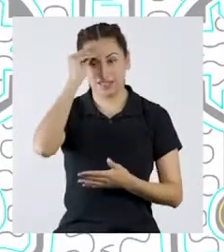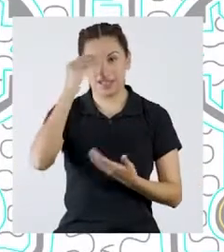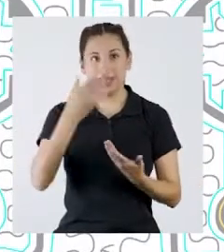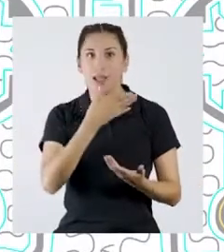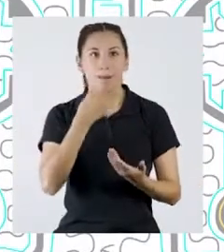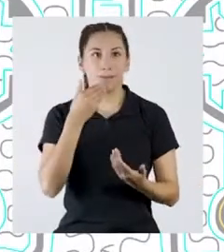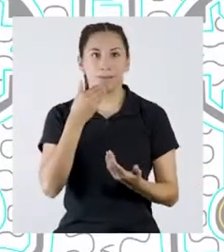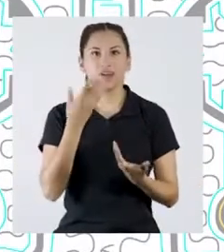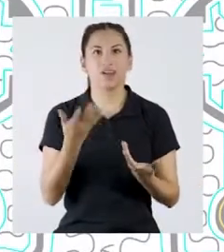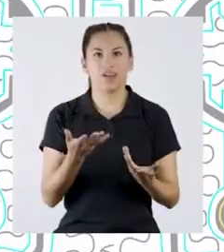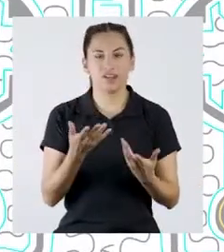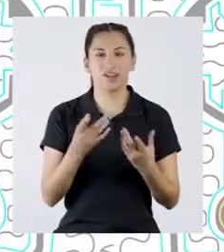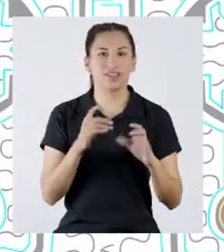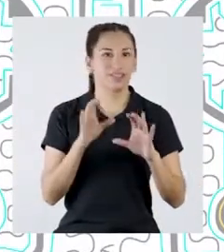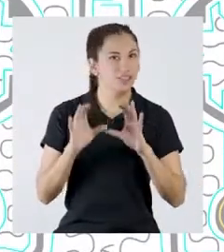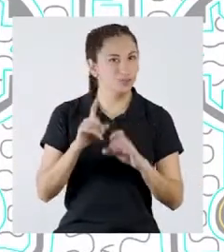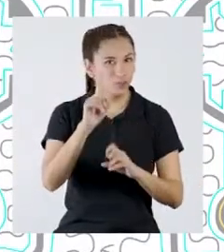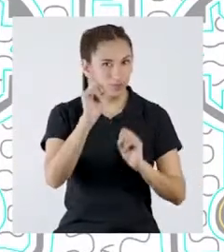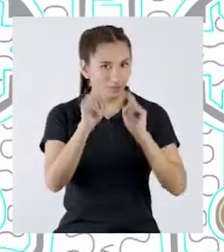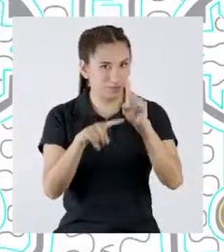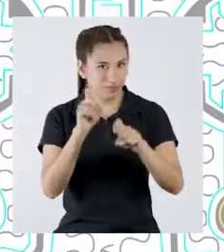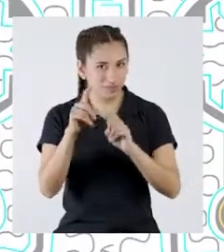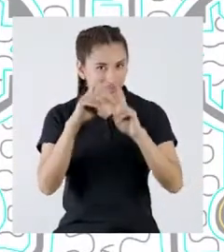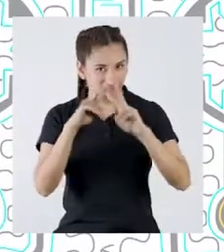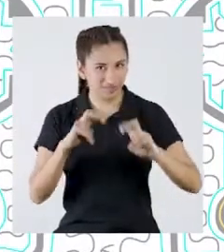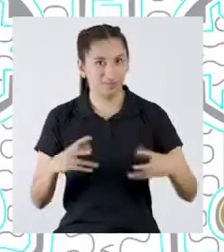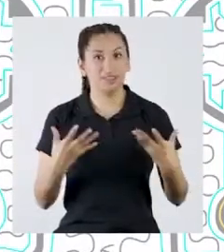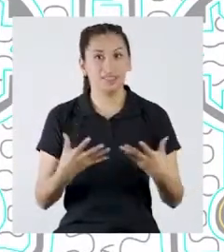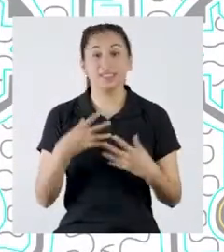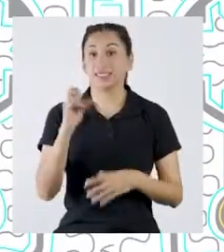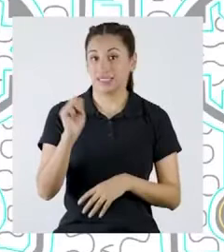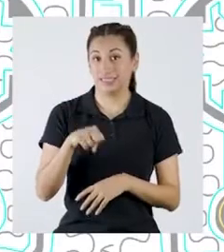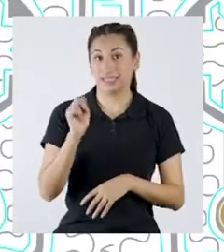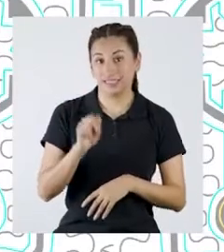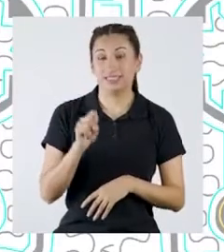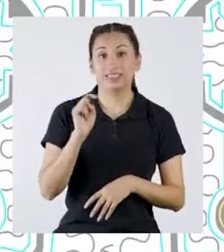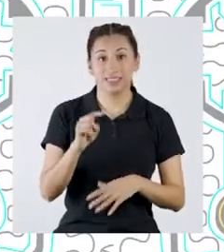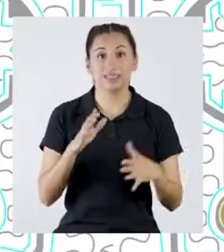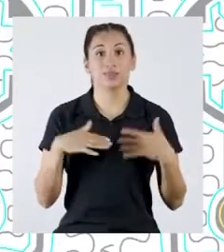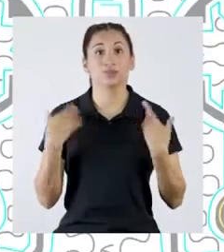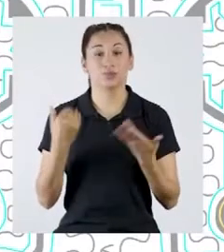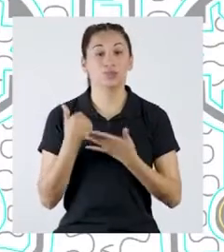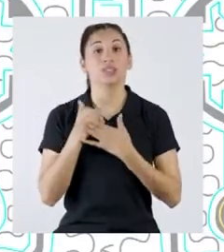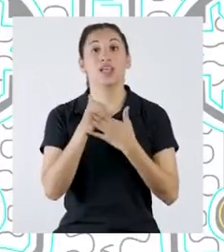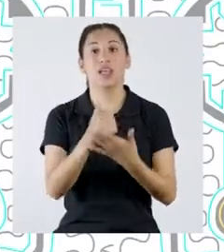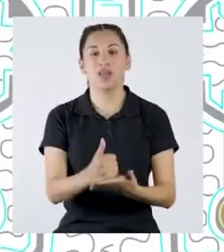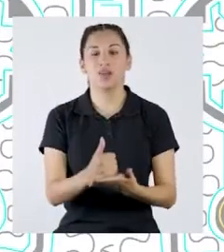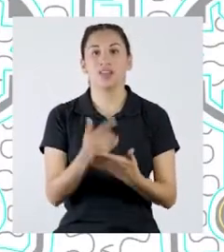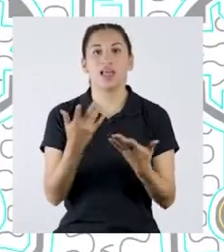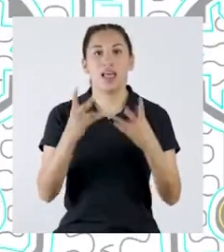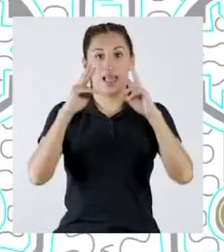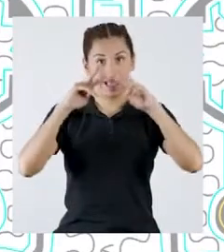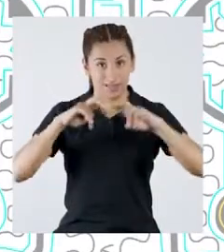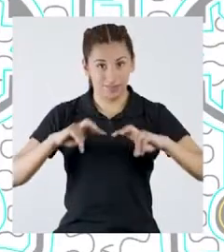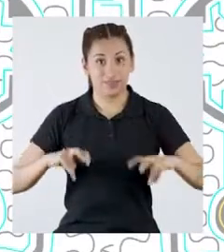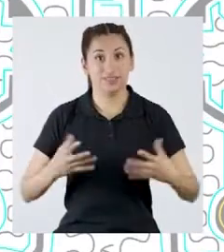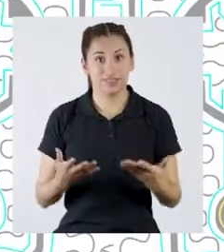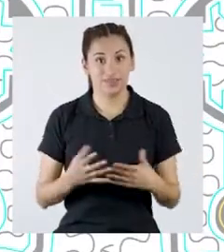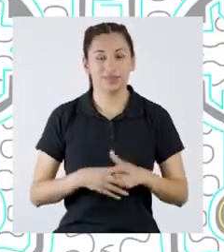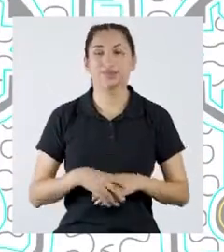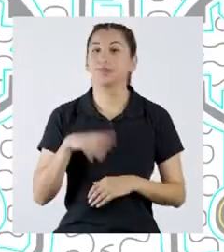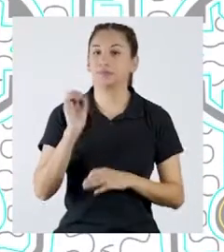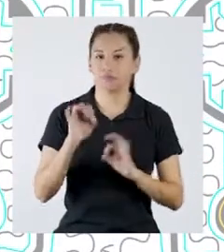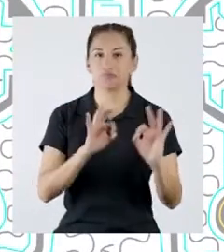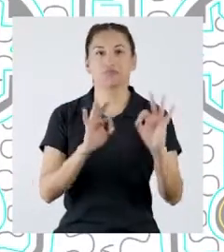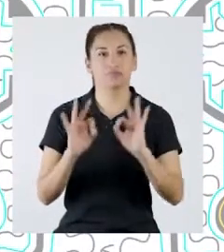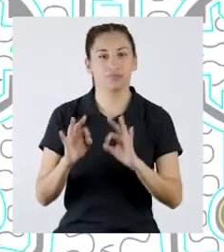aprendizaje, sería bueno plantearnos una pregunta investigable. Sí, eso nos puede ayudar con la